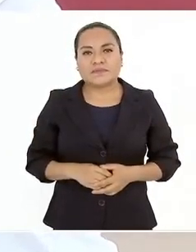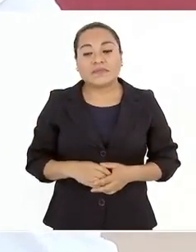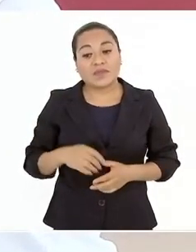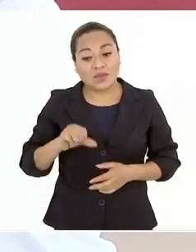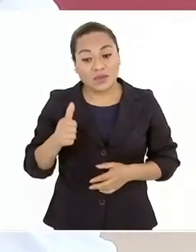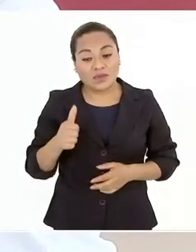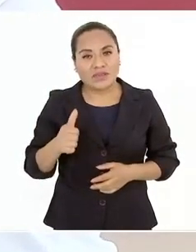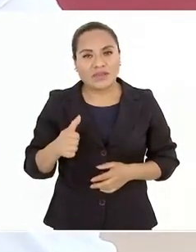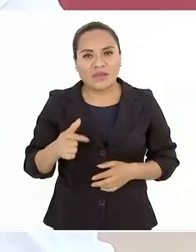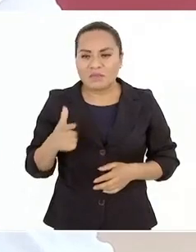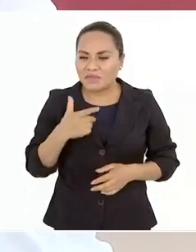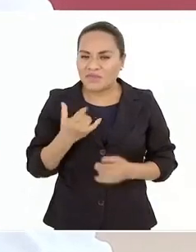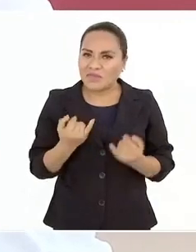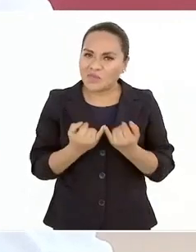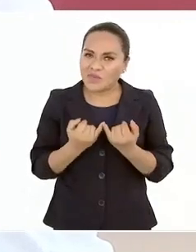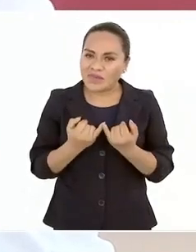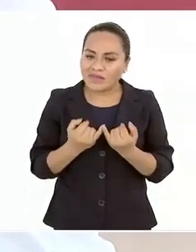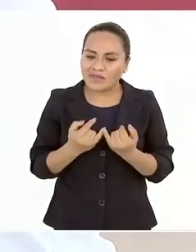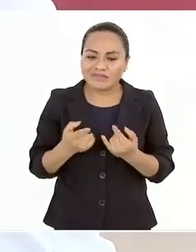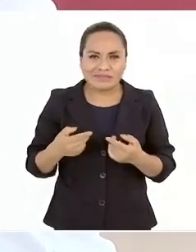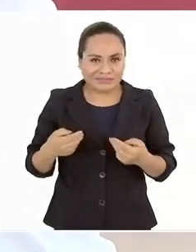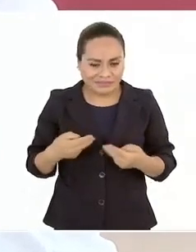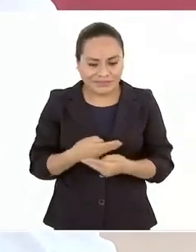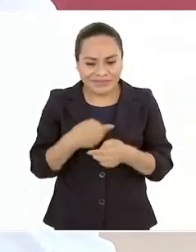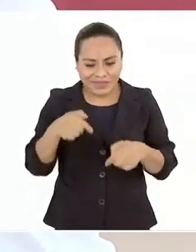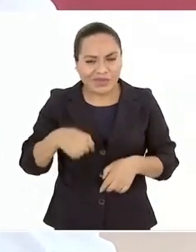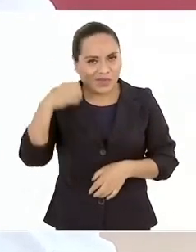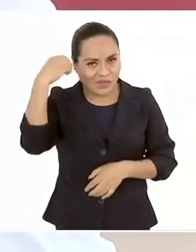otro oaxaqueño también